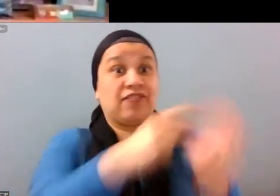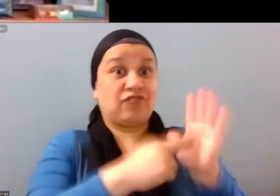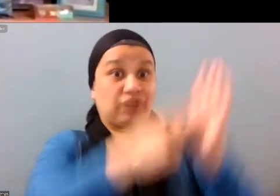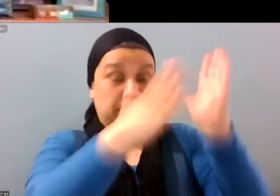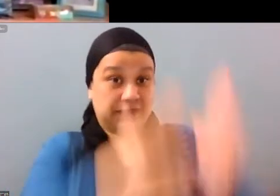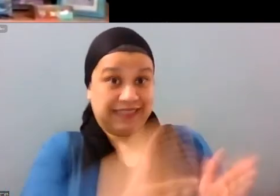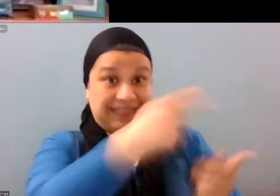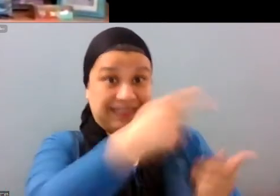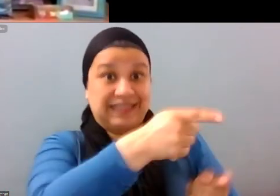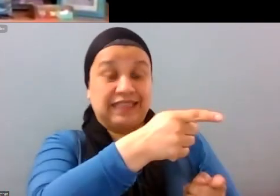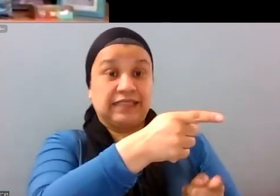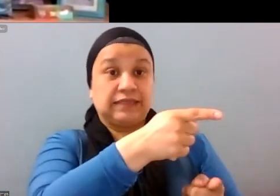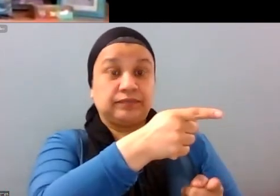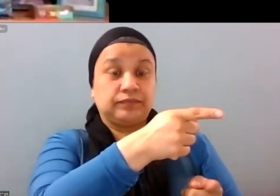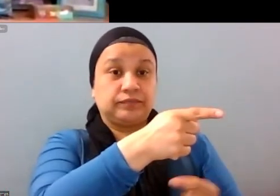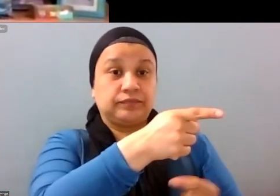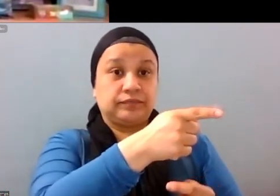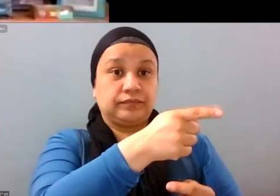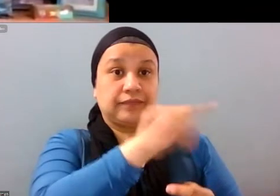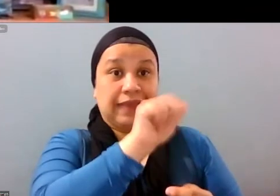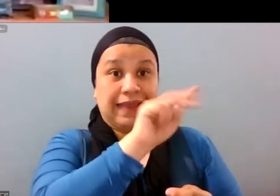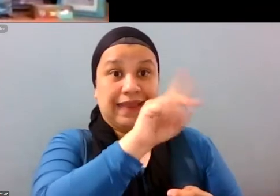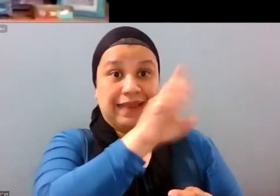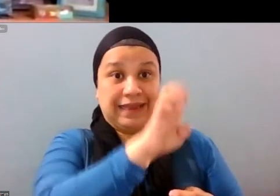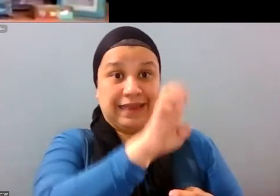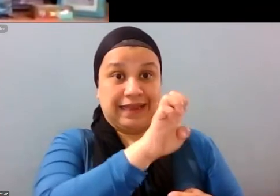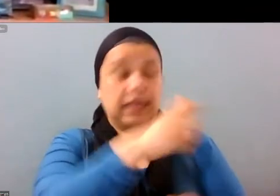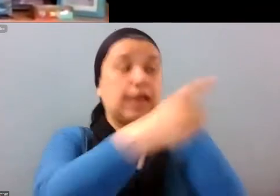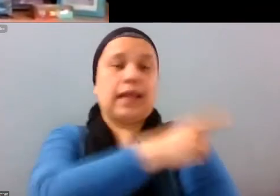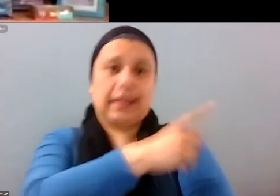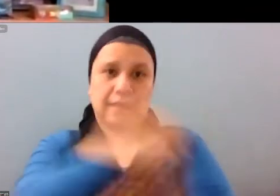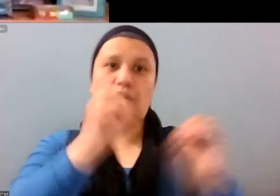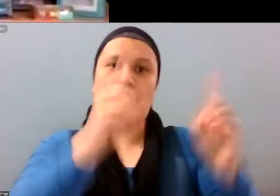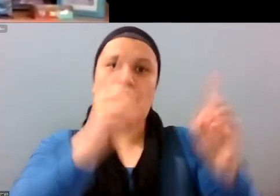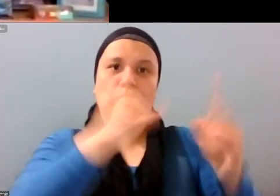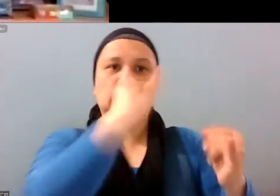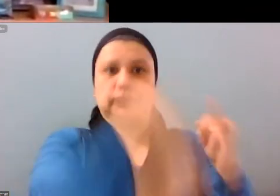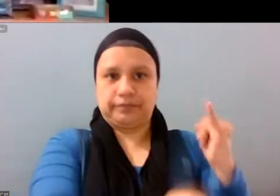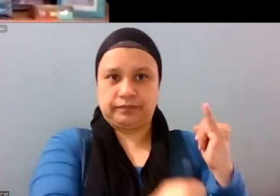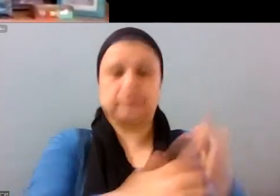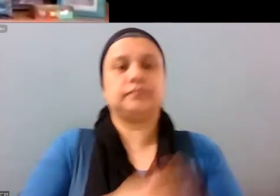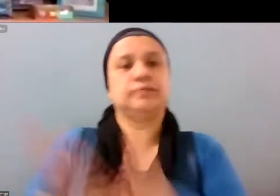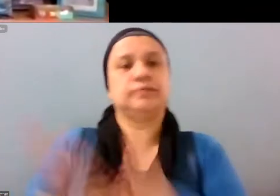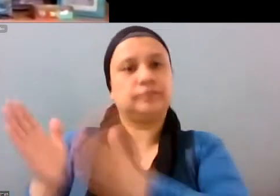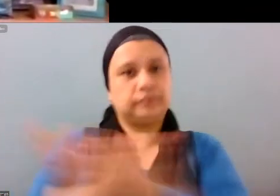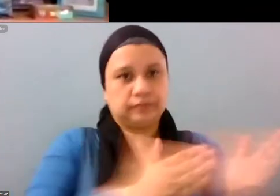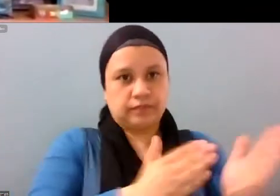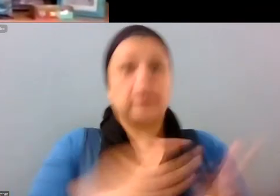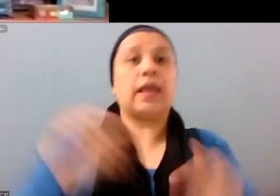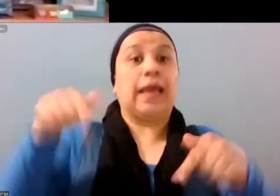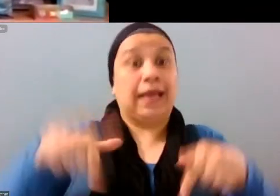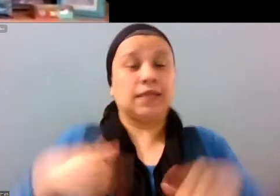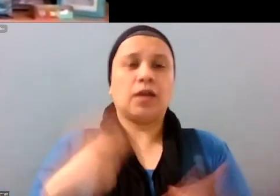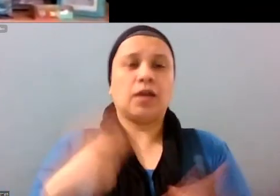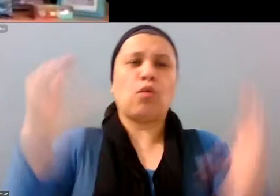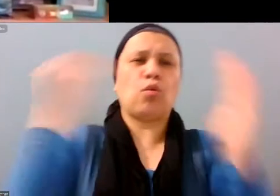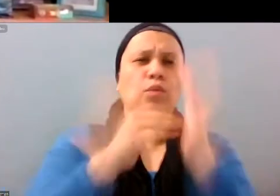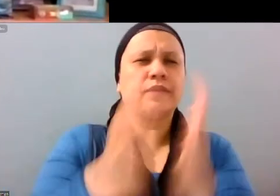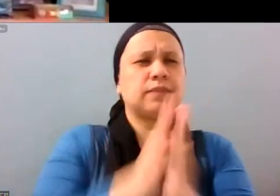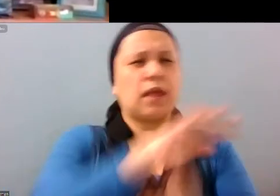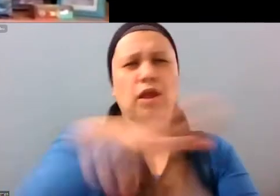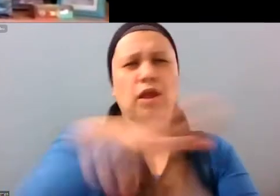este del ande y la directora de educación nuevamente reiterarles a todos los participantes